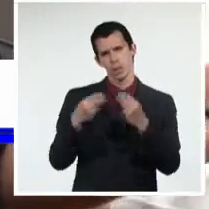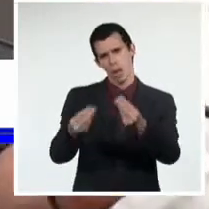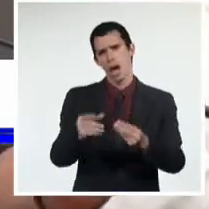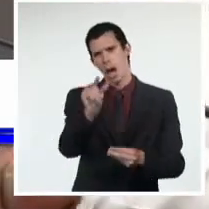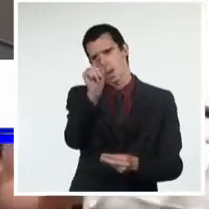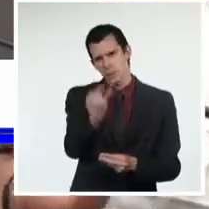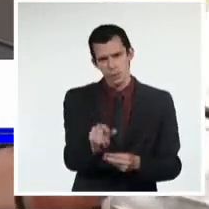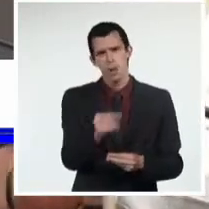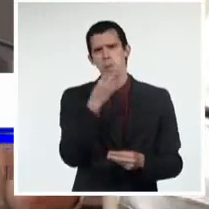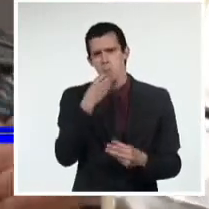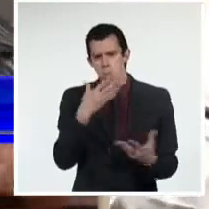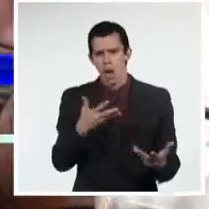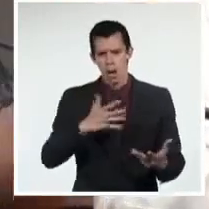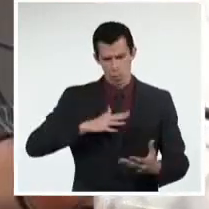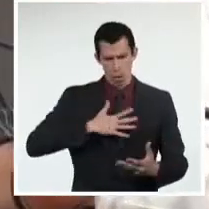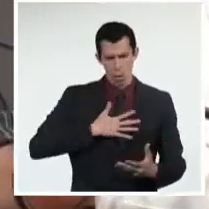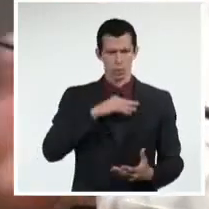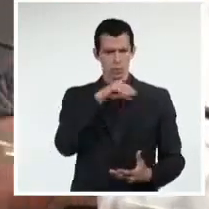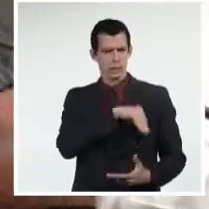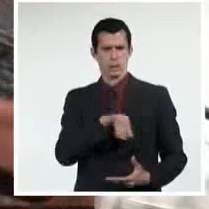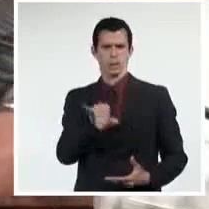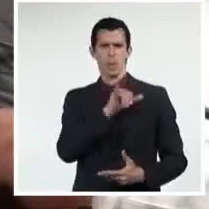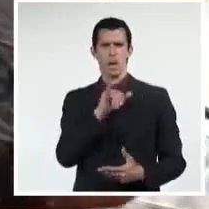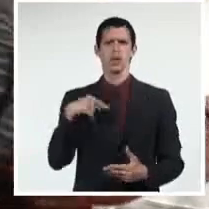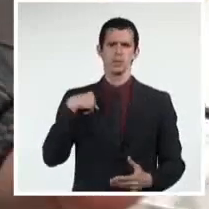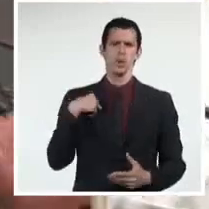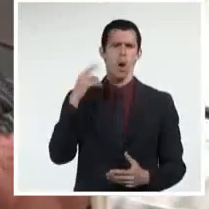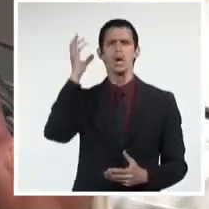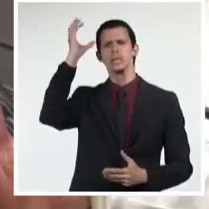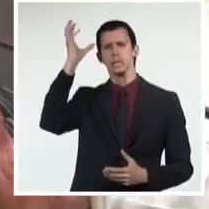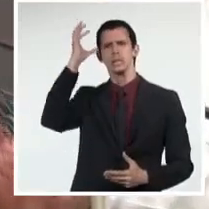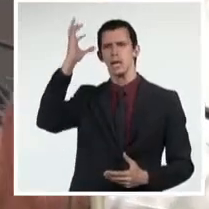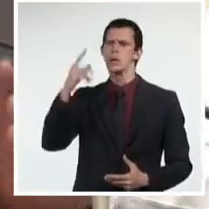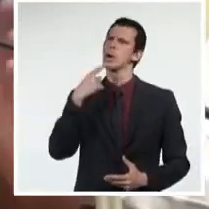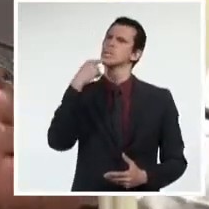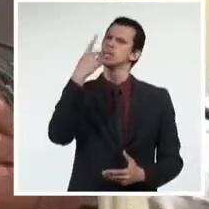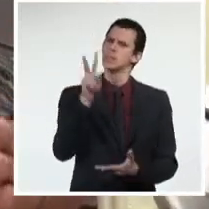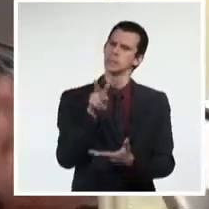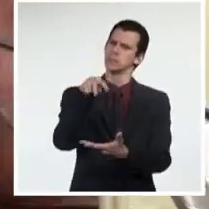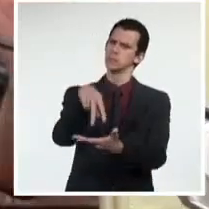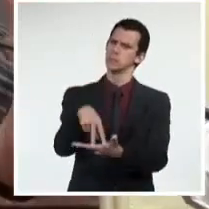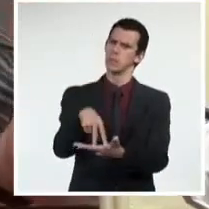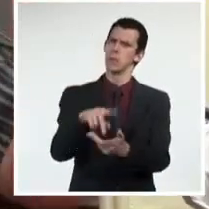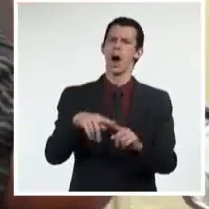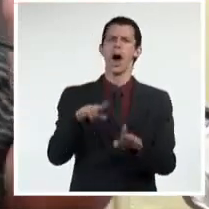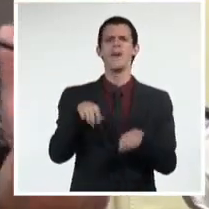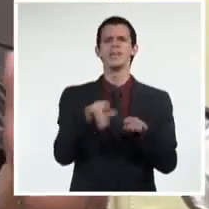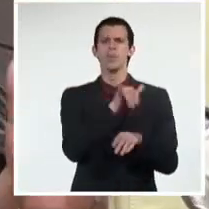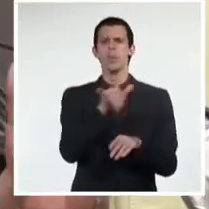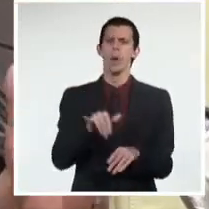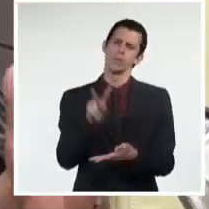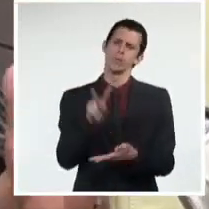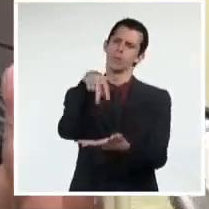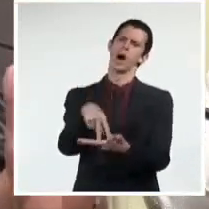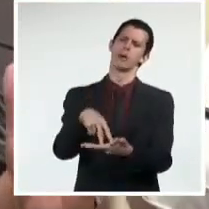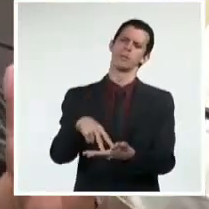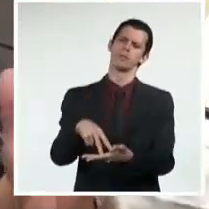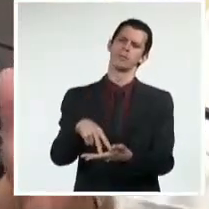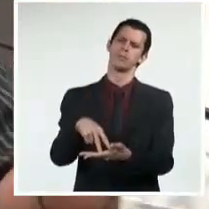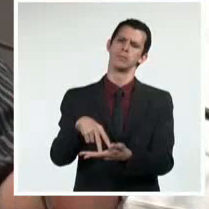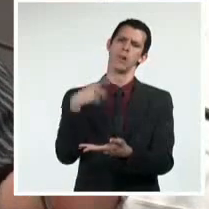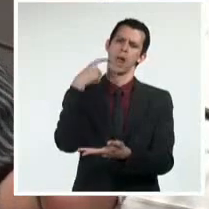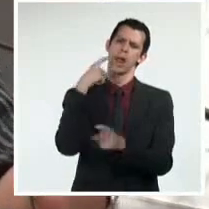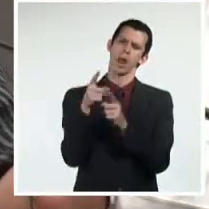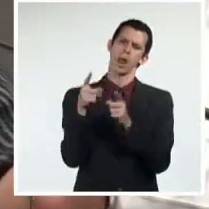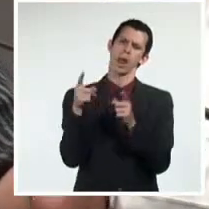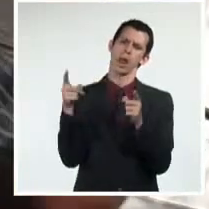escuchar cifras muchas veces tecnocráticas que no ilustran nada y en la práctica tampoco favorecen